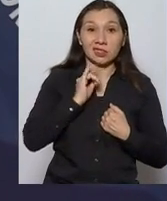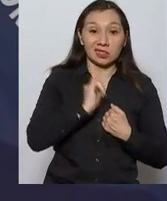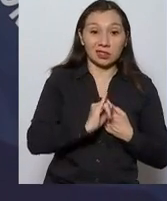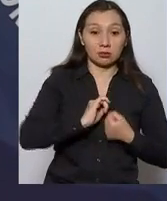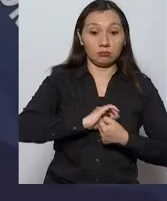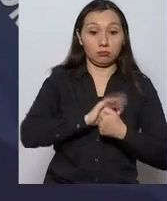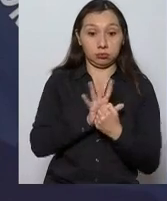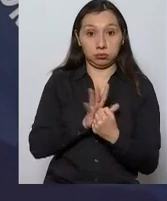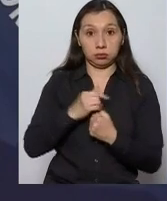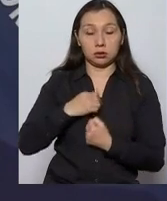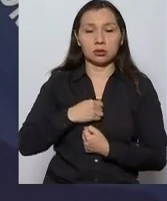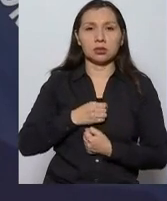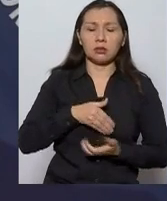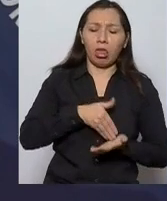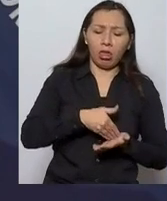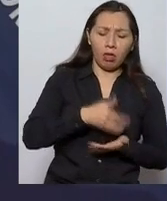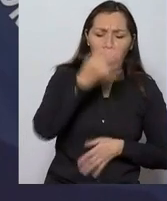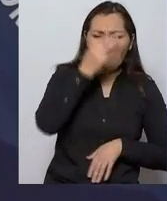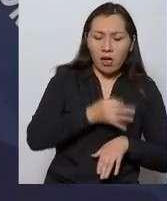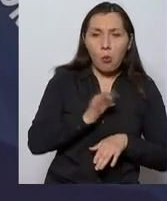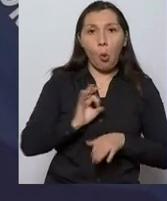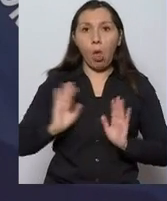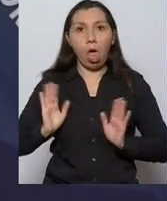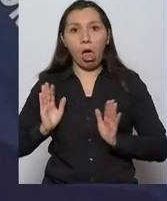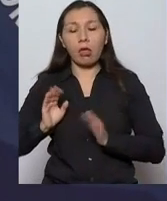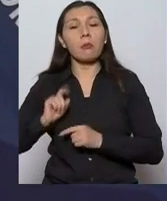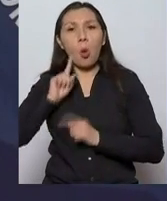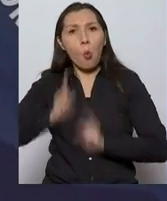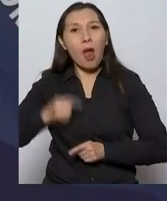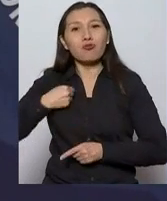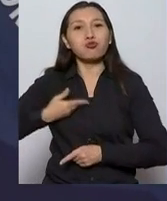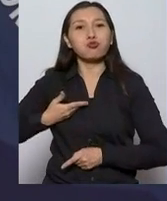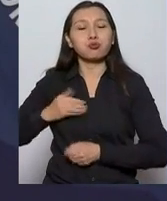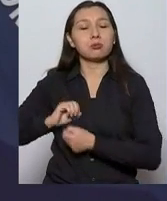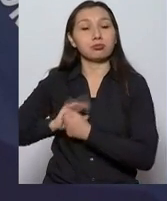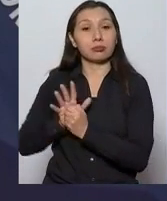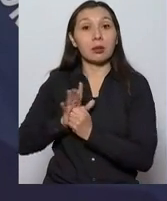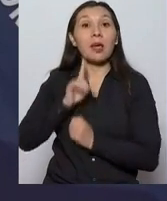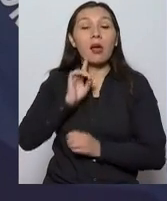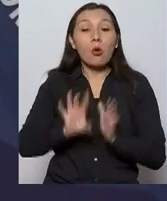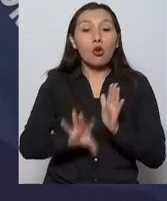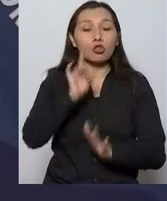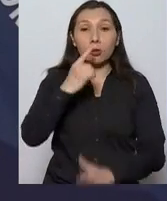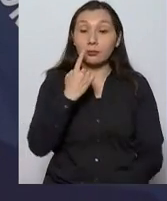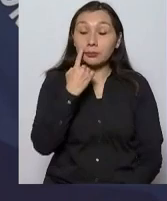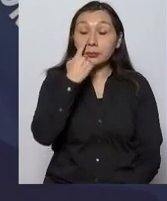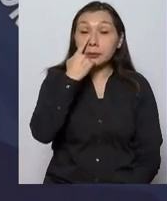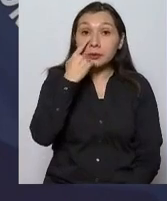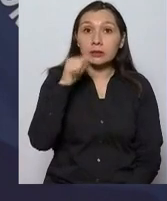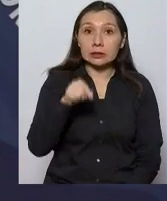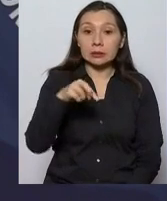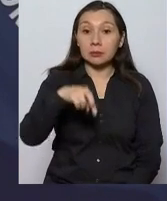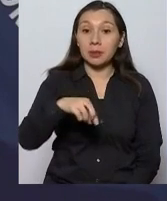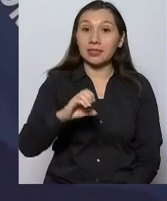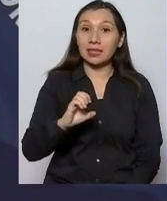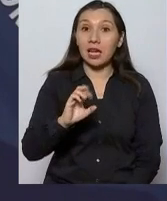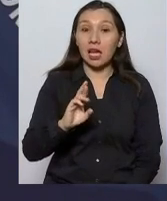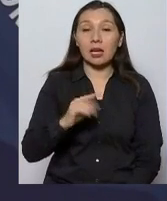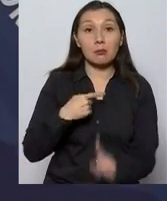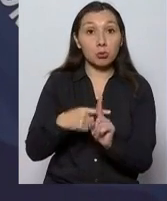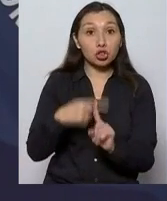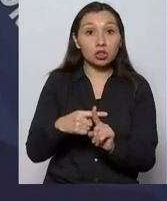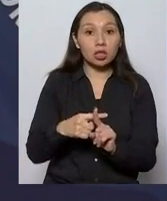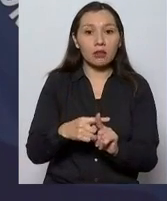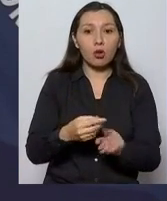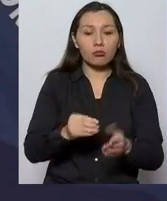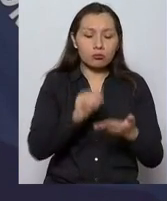sin síntomas y que hayan tenido una PCR positiva, o sea, hayan tenido presencia del virus,